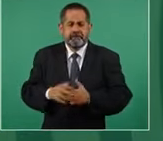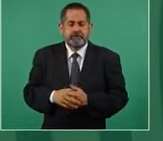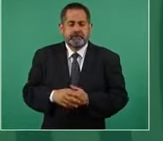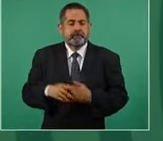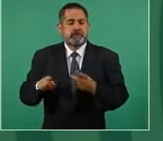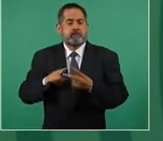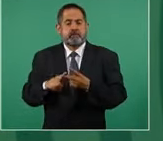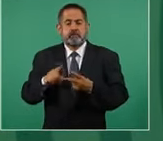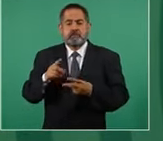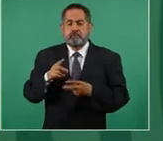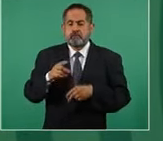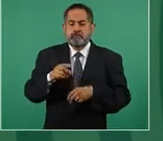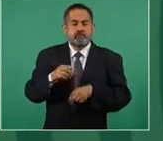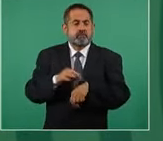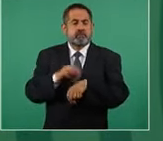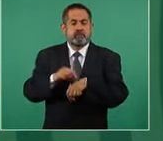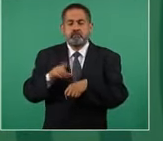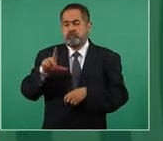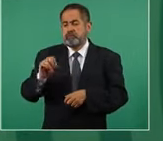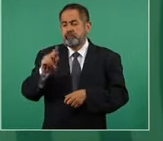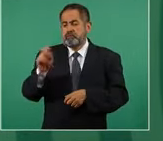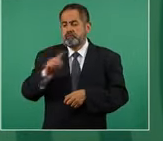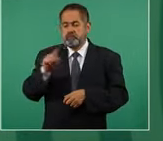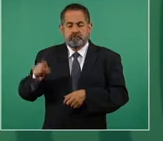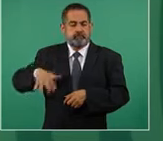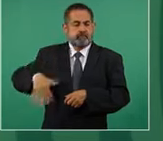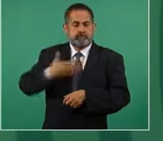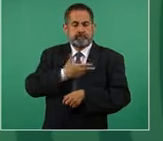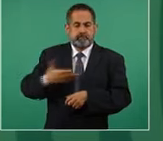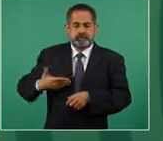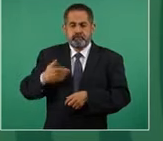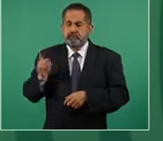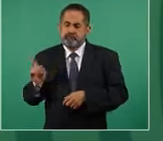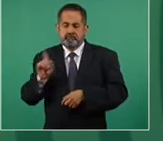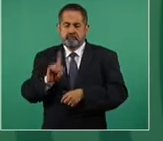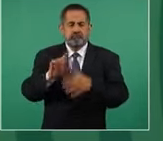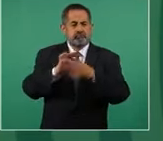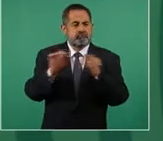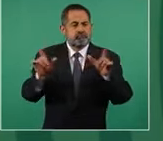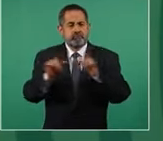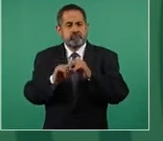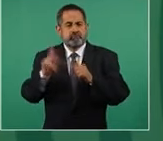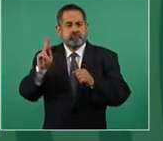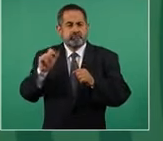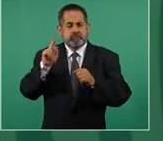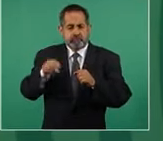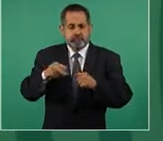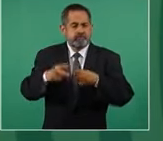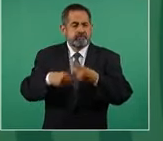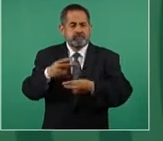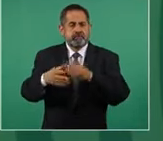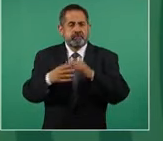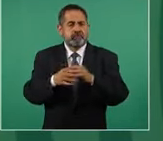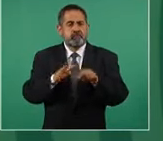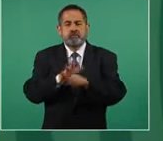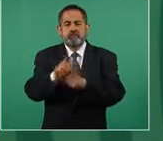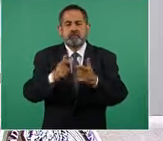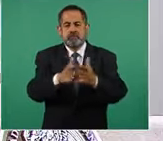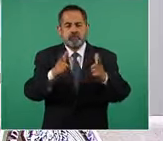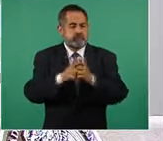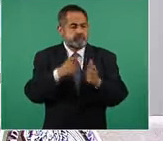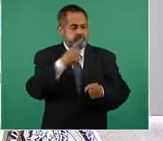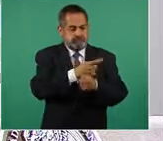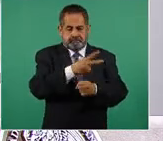López Ridaura, como ha sido anunciado por el presidente, hará un resumen de la estrategia de vacunación en los grupos prioritarios